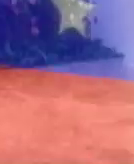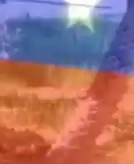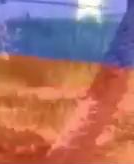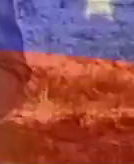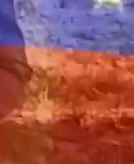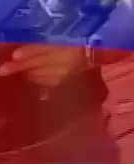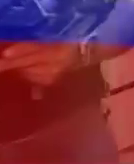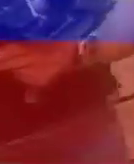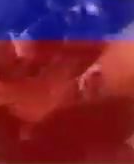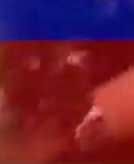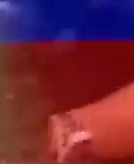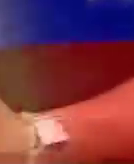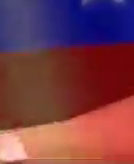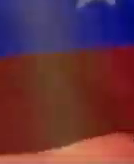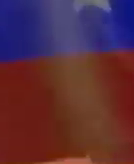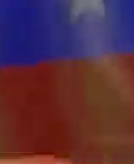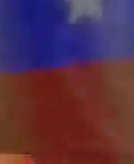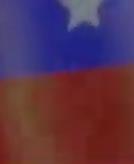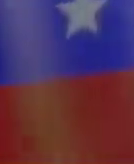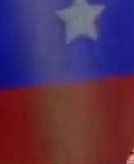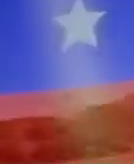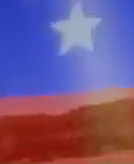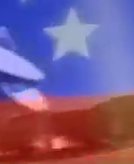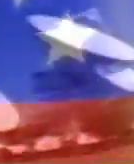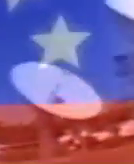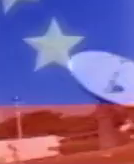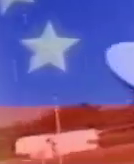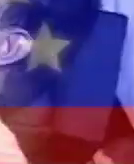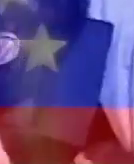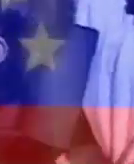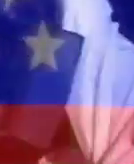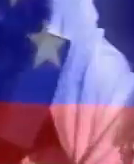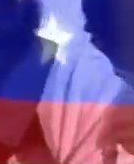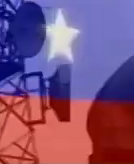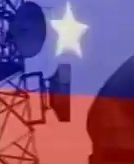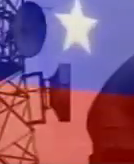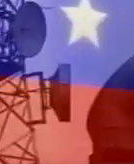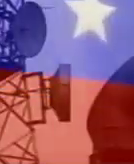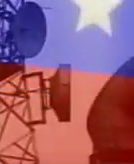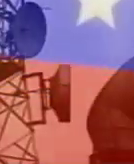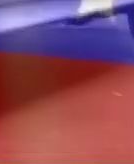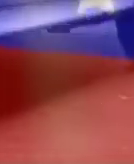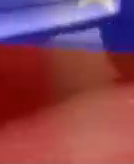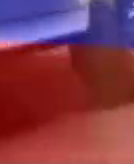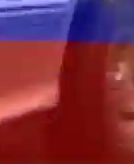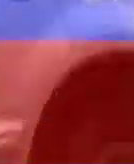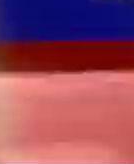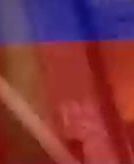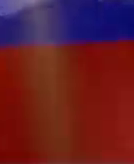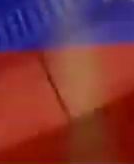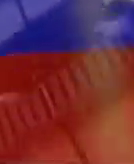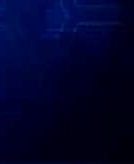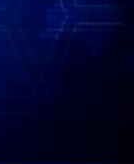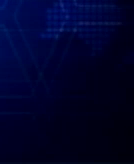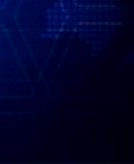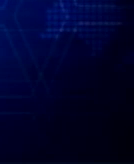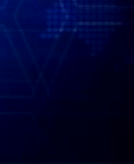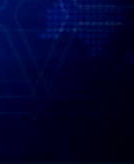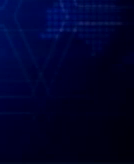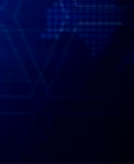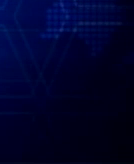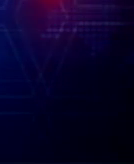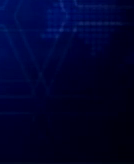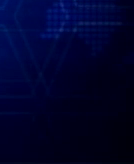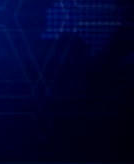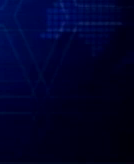integrando reporteros, personal técnico y administrativo, tecnología, cámaras, microondas, unidades móviles, nuestra